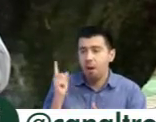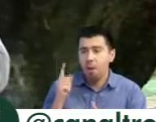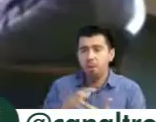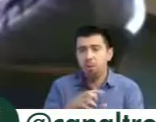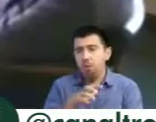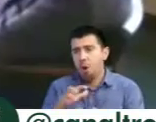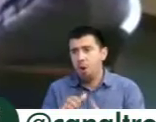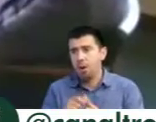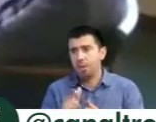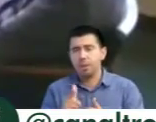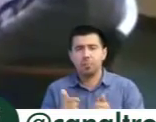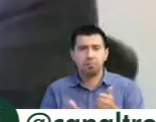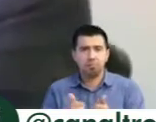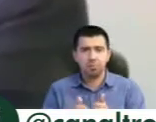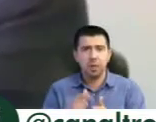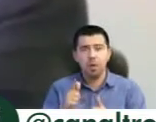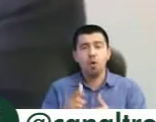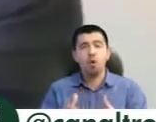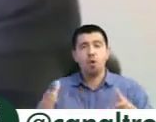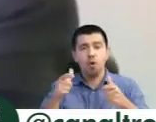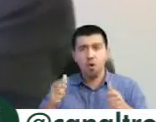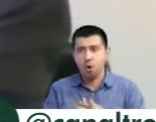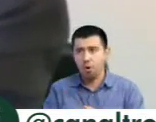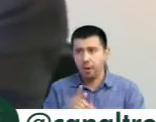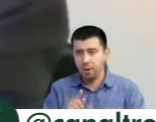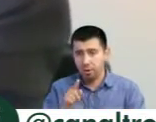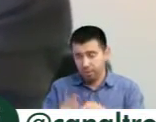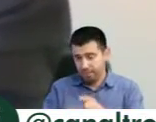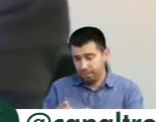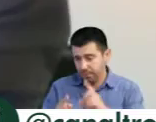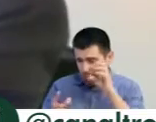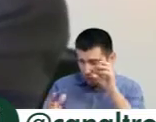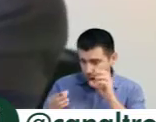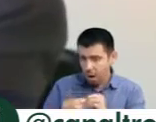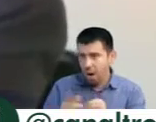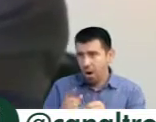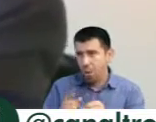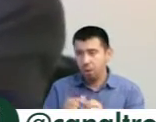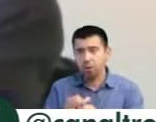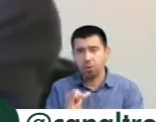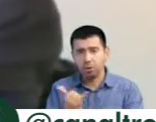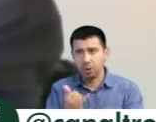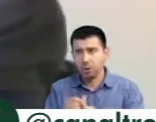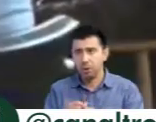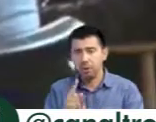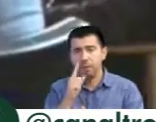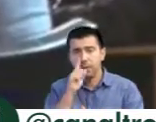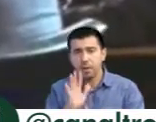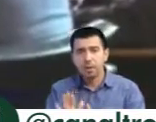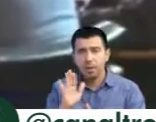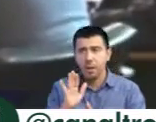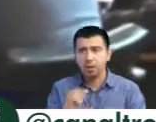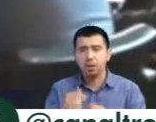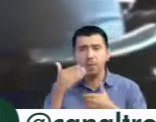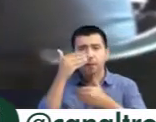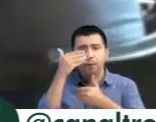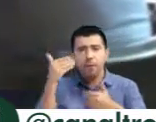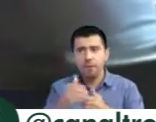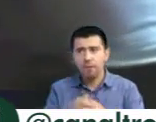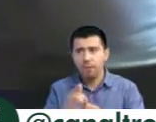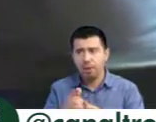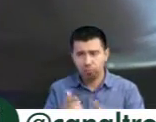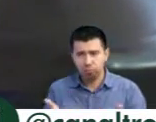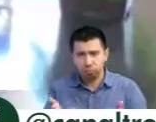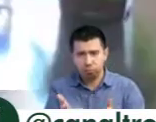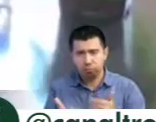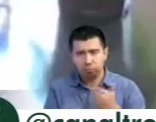la refrendación por parte del Congreso, de los congresistas, del nuevo acuerdo suscrito entre el gobierno nacional y las FARC, pues ha dado mucho de qué hablar también.